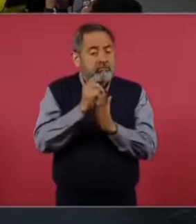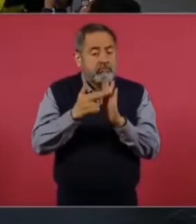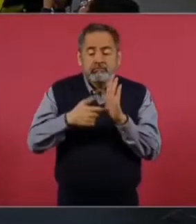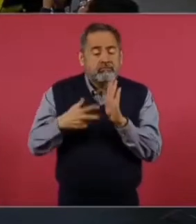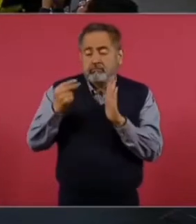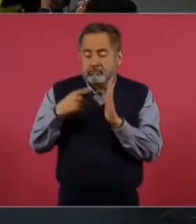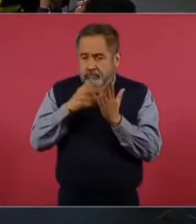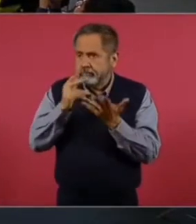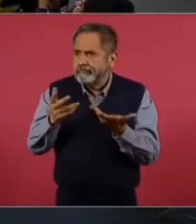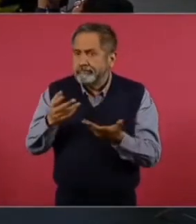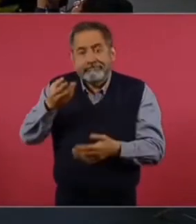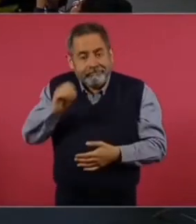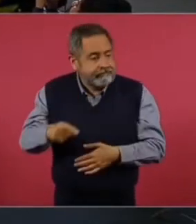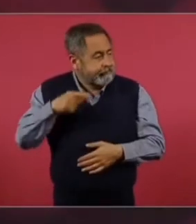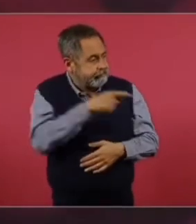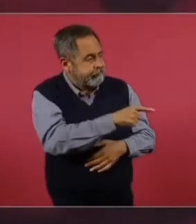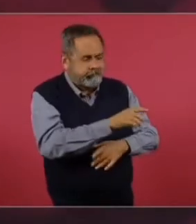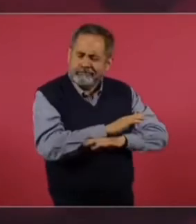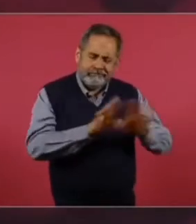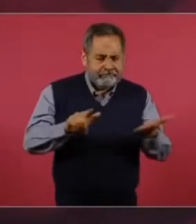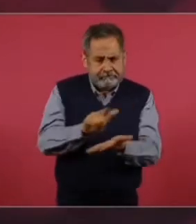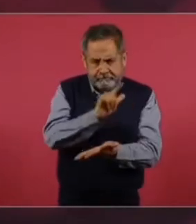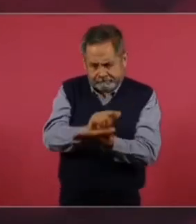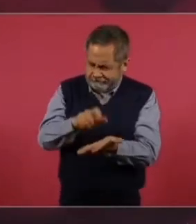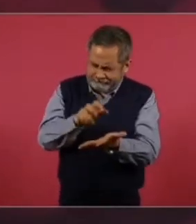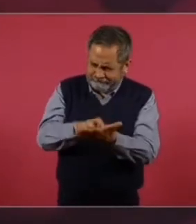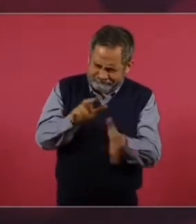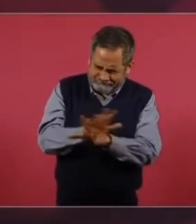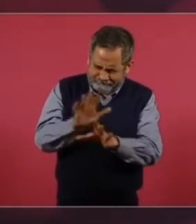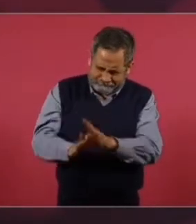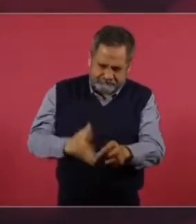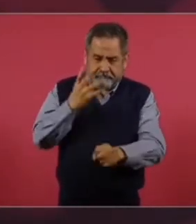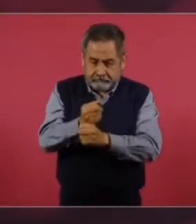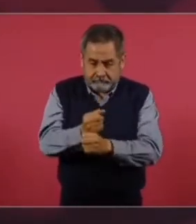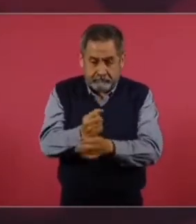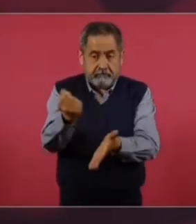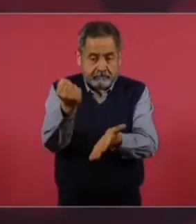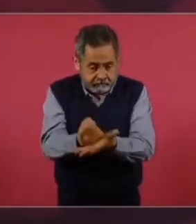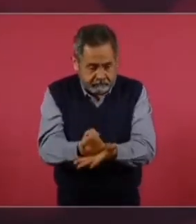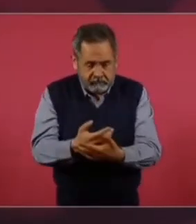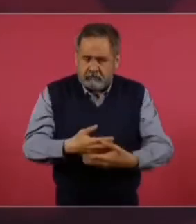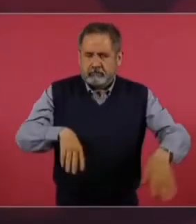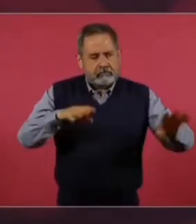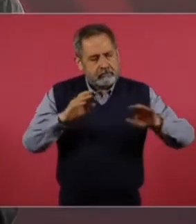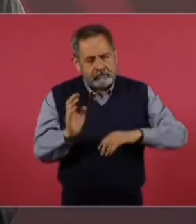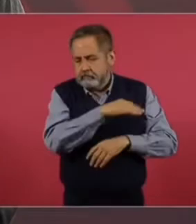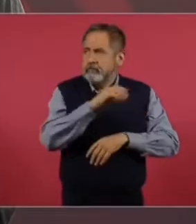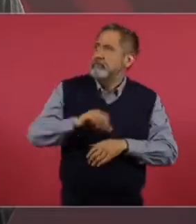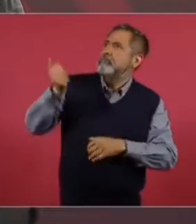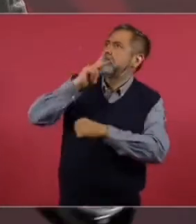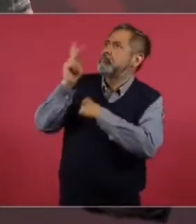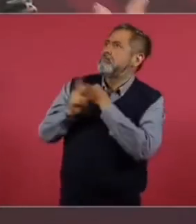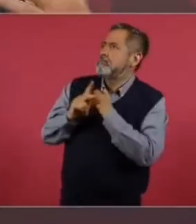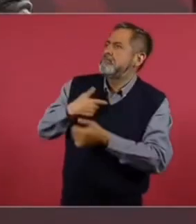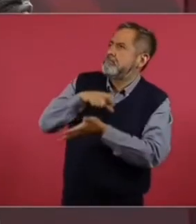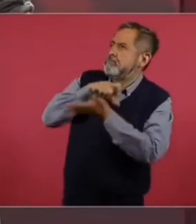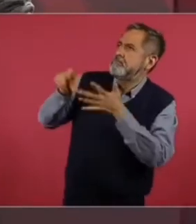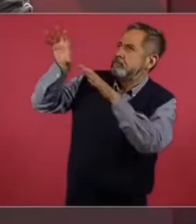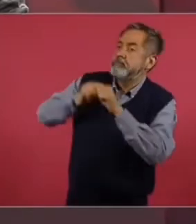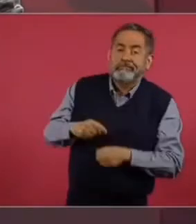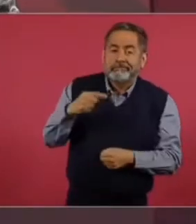permitía. Tuvimos que cambiar la ley para poder comprar los medicamentos en cualquier parte del mundo. Era un